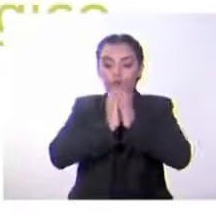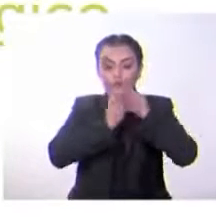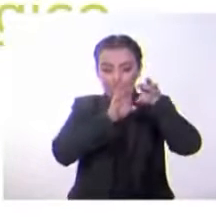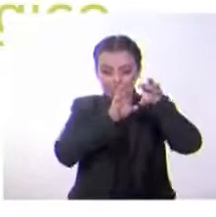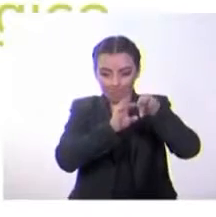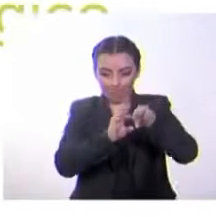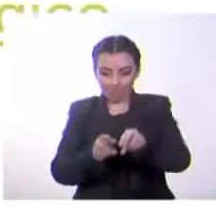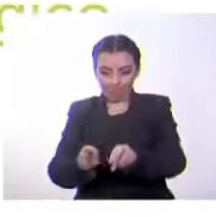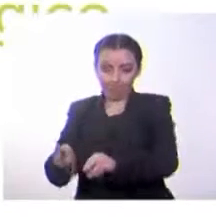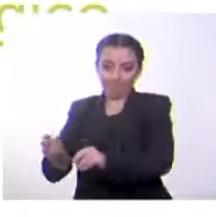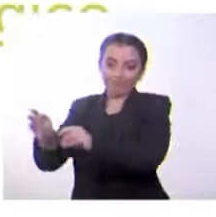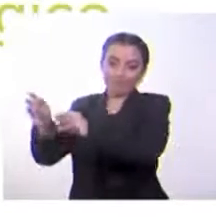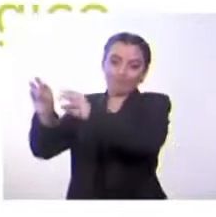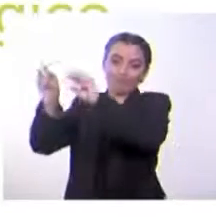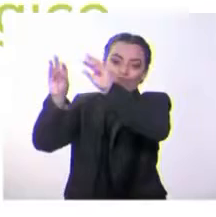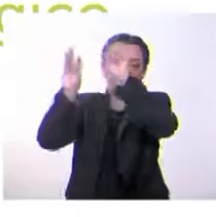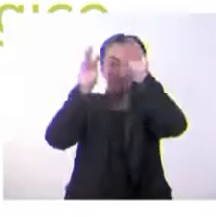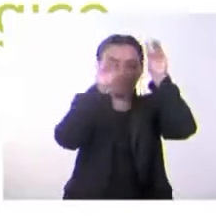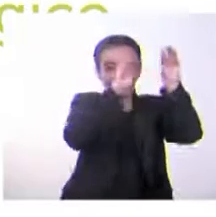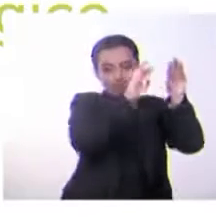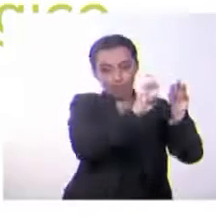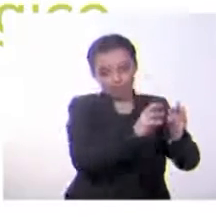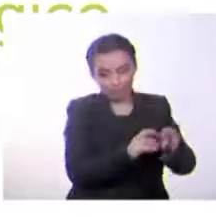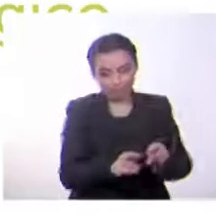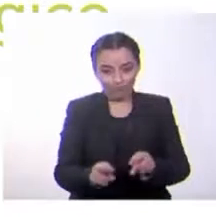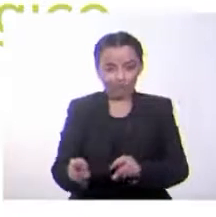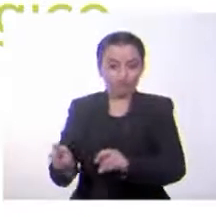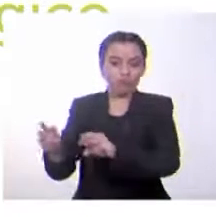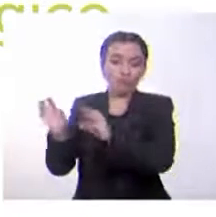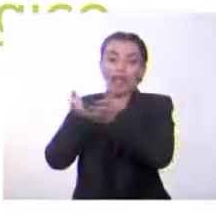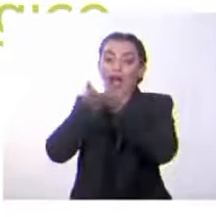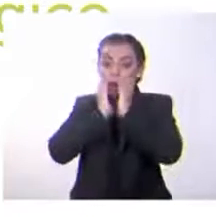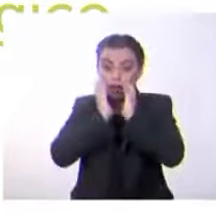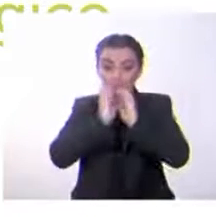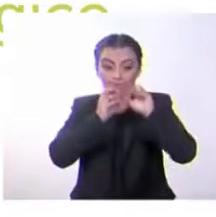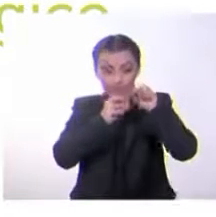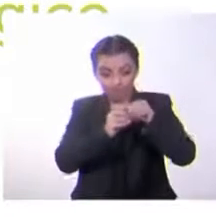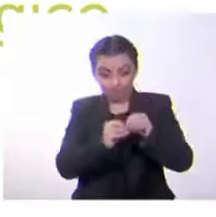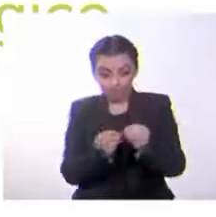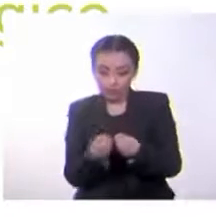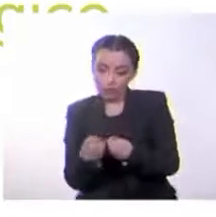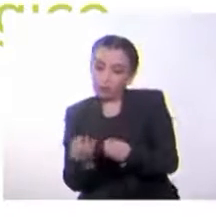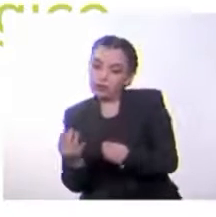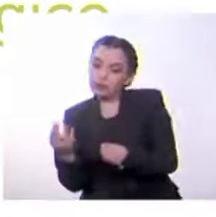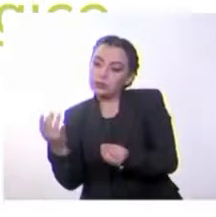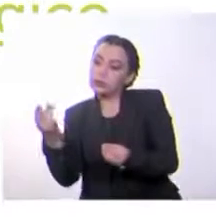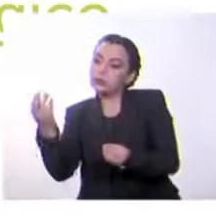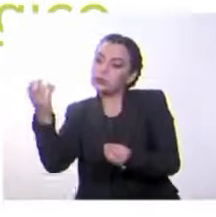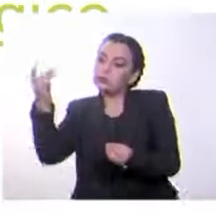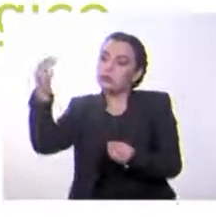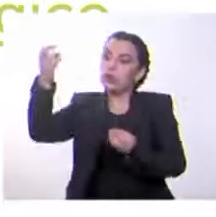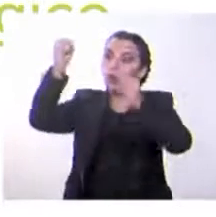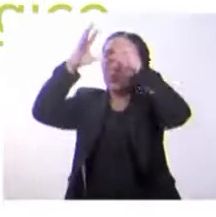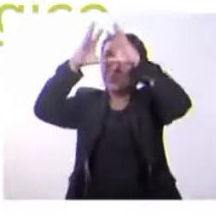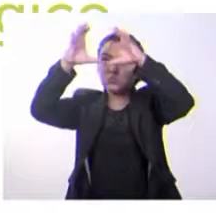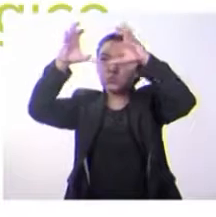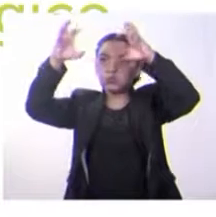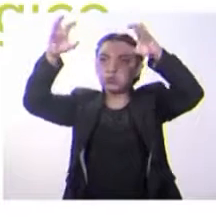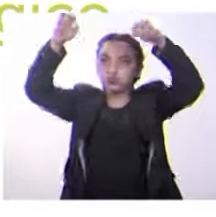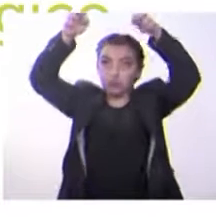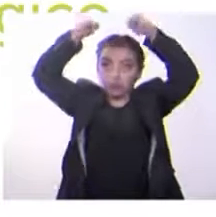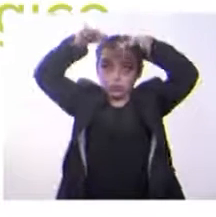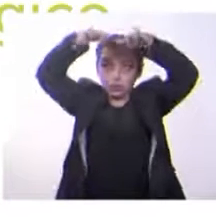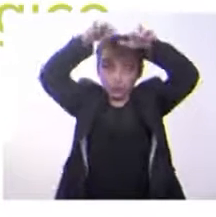Aprendimos mucho sobre el ciclo hidrológico del agua, es decir, todo ese movimiento que el